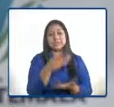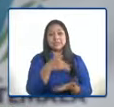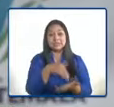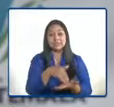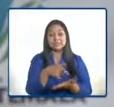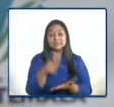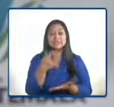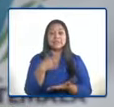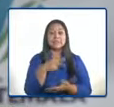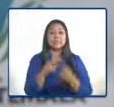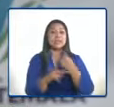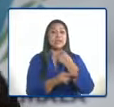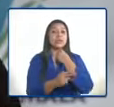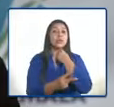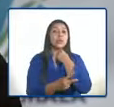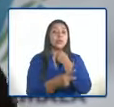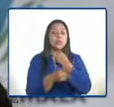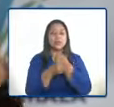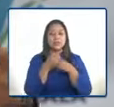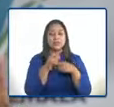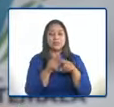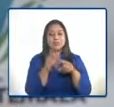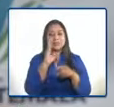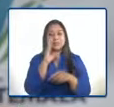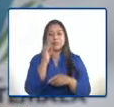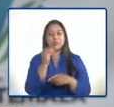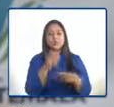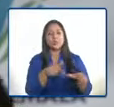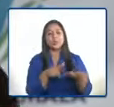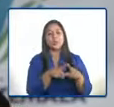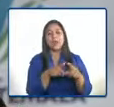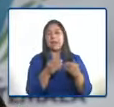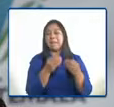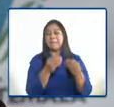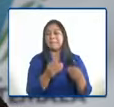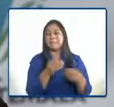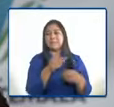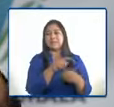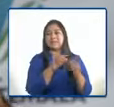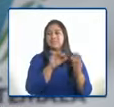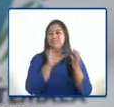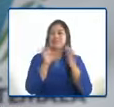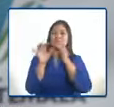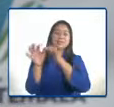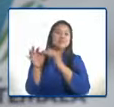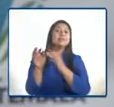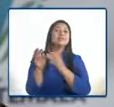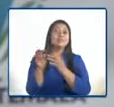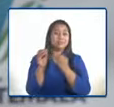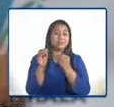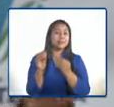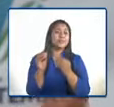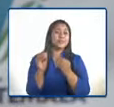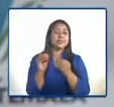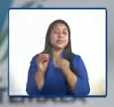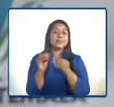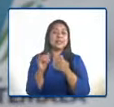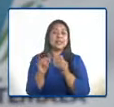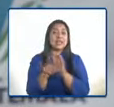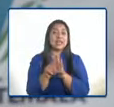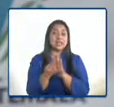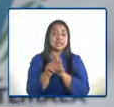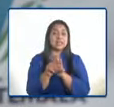estamos abriendo en Huehuetenango ha sido porque es uno de los departamentos que más migrantes de manera irregular